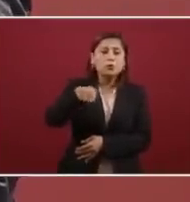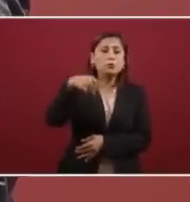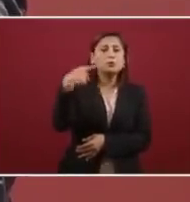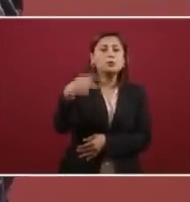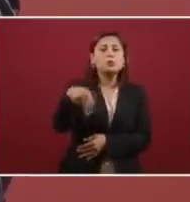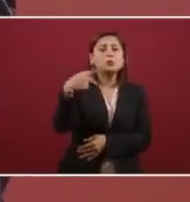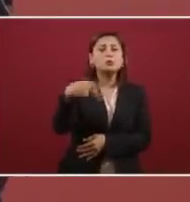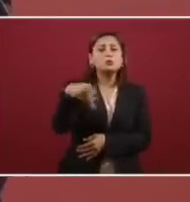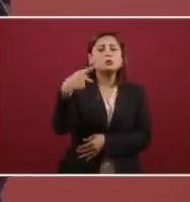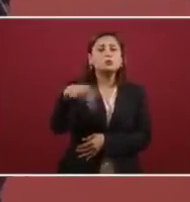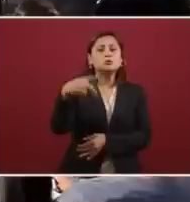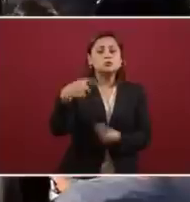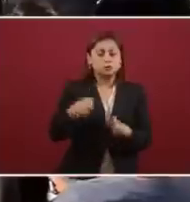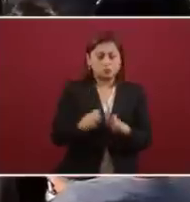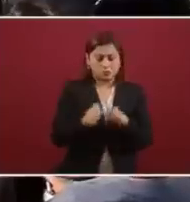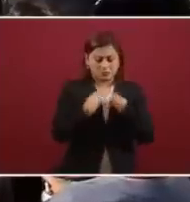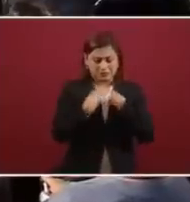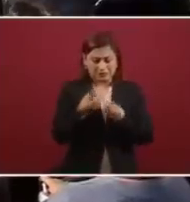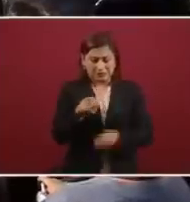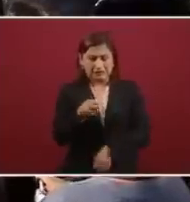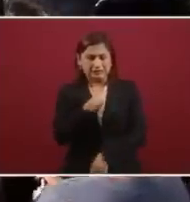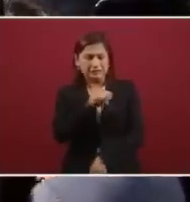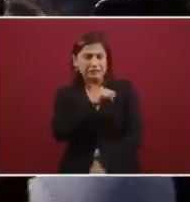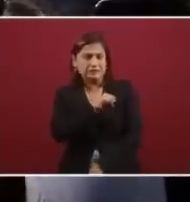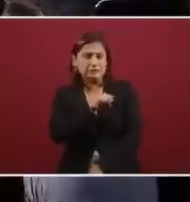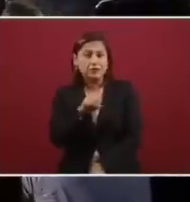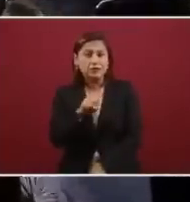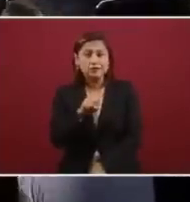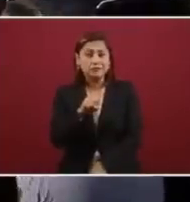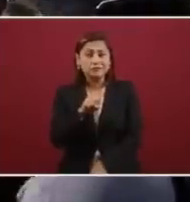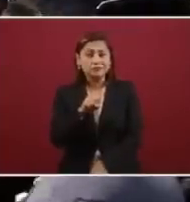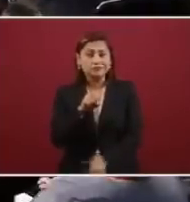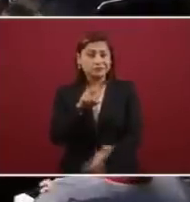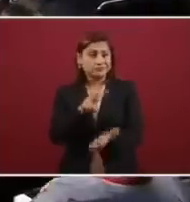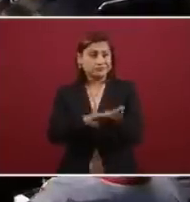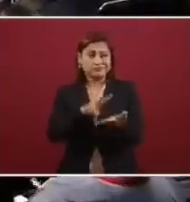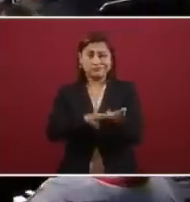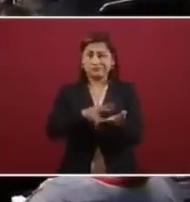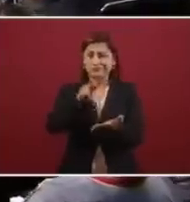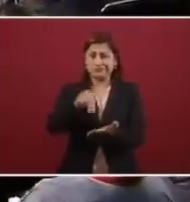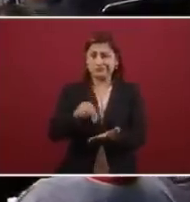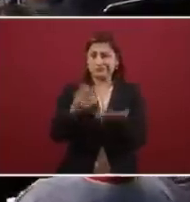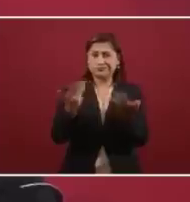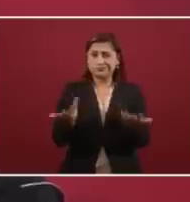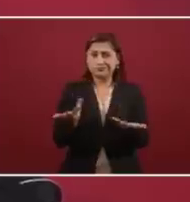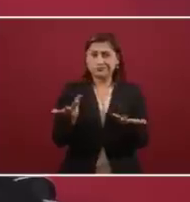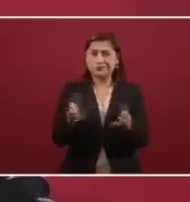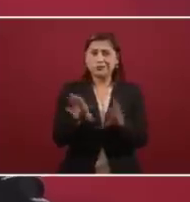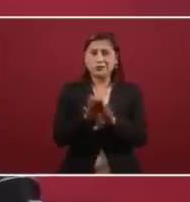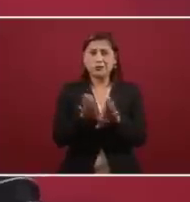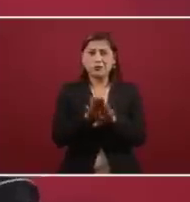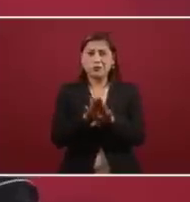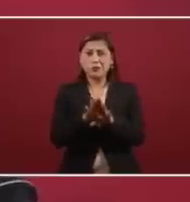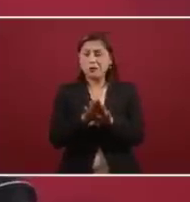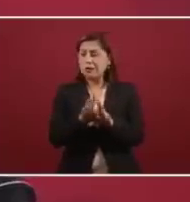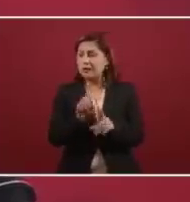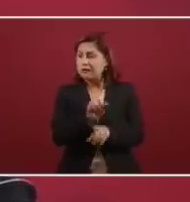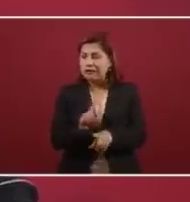no es vida andar de un lado para otro en la clandestinidad